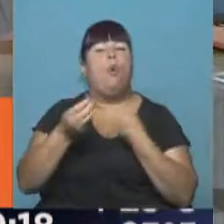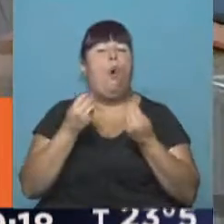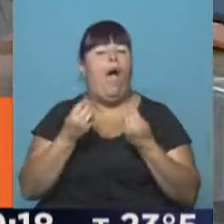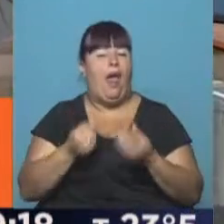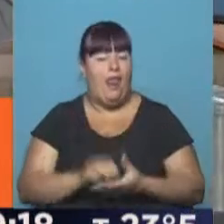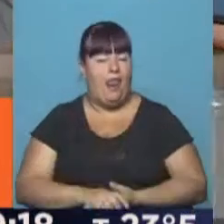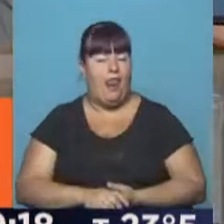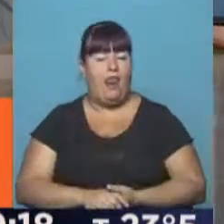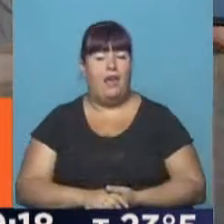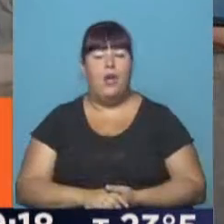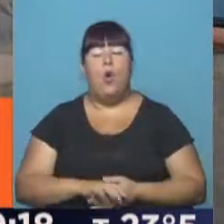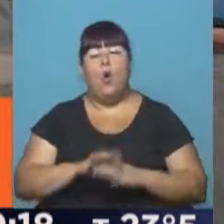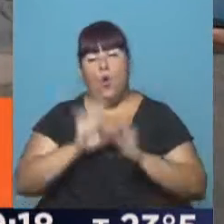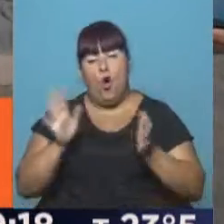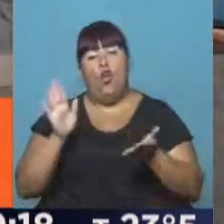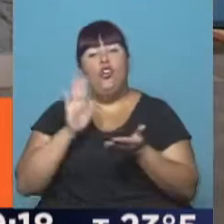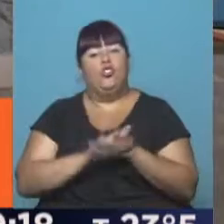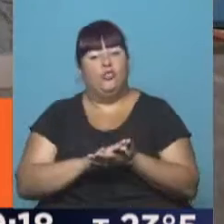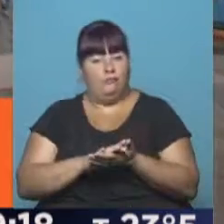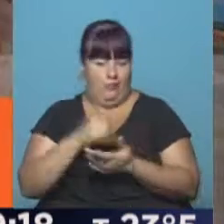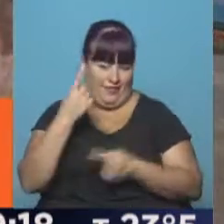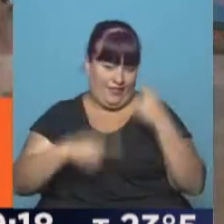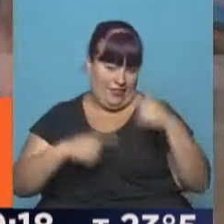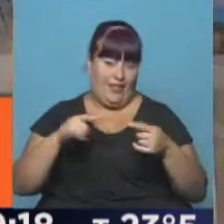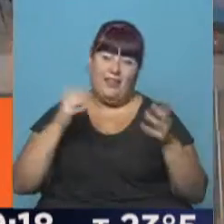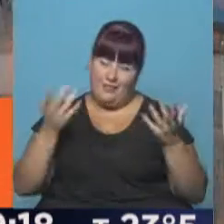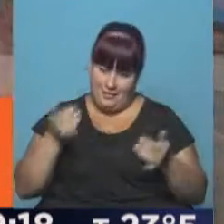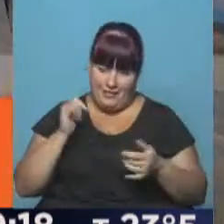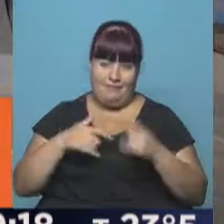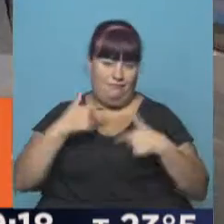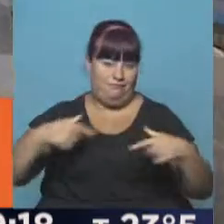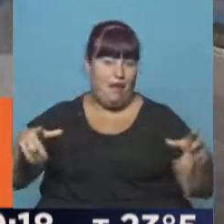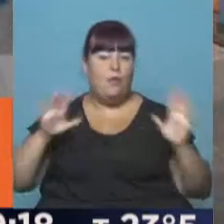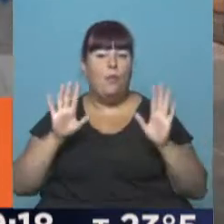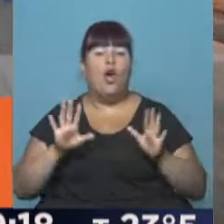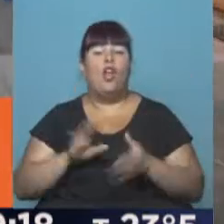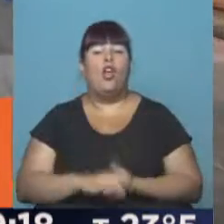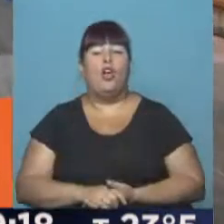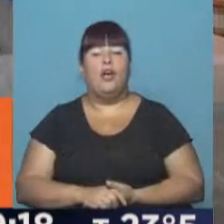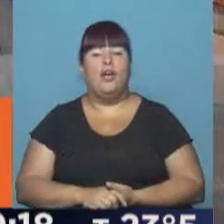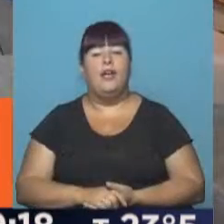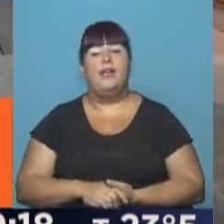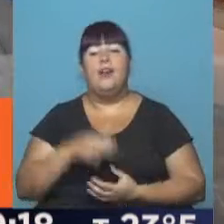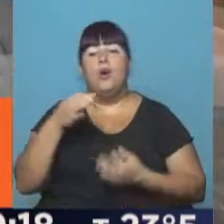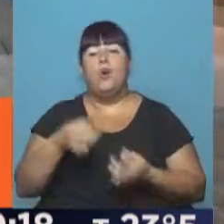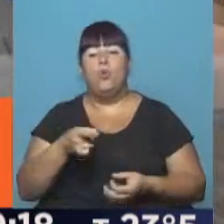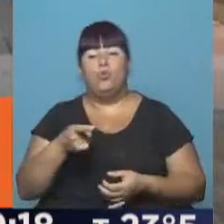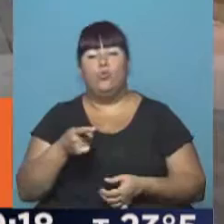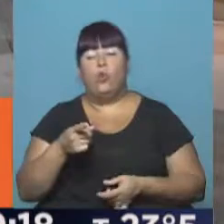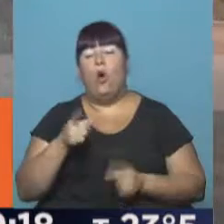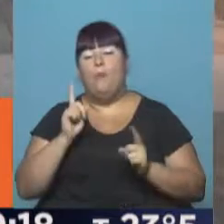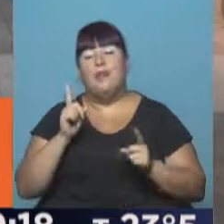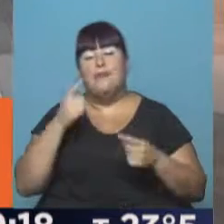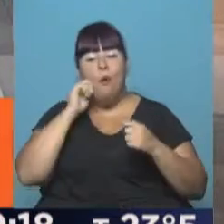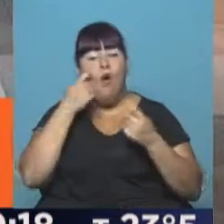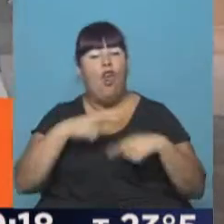comprados bueno en términos de la variedad es ahora cada vez más sobre eso y justamente es parte de la